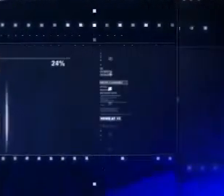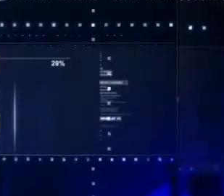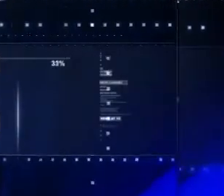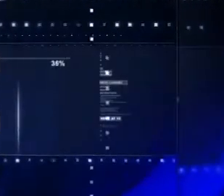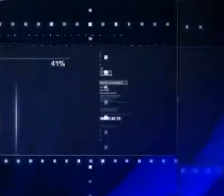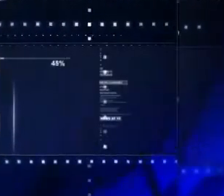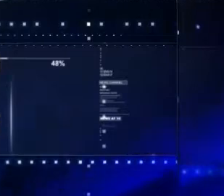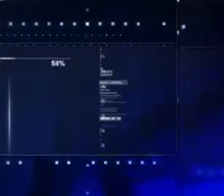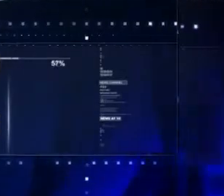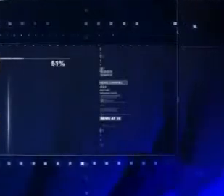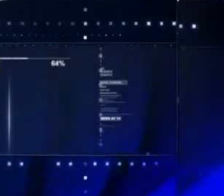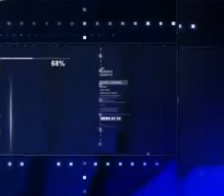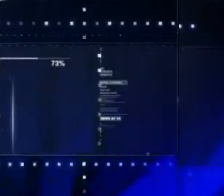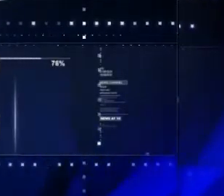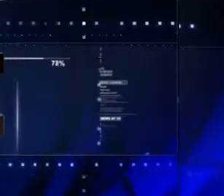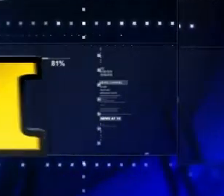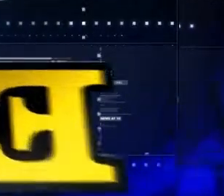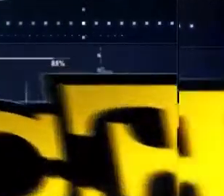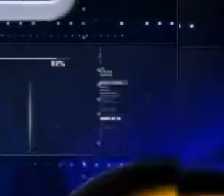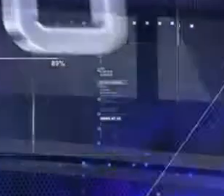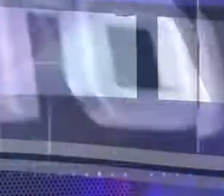o no